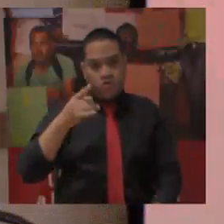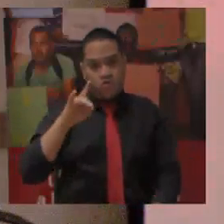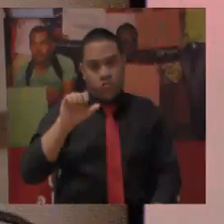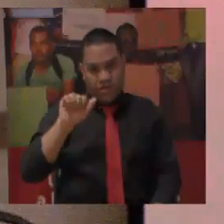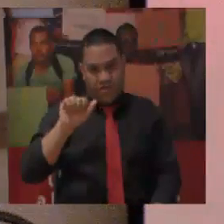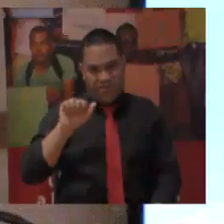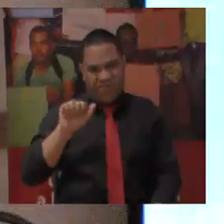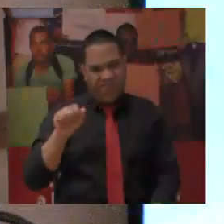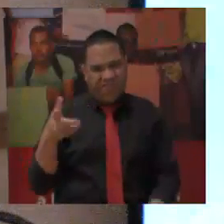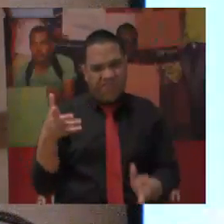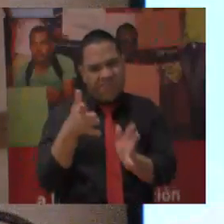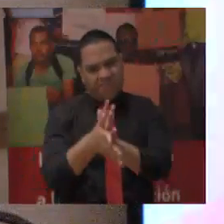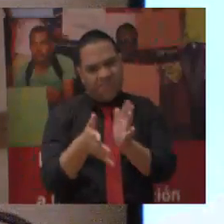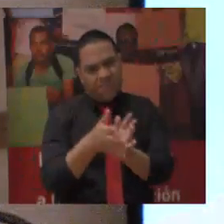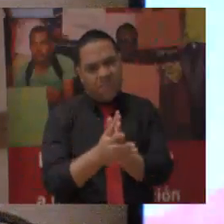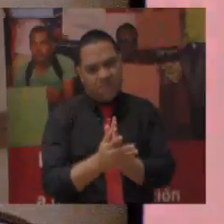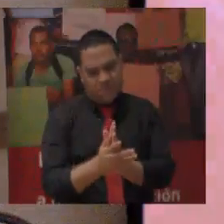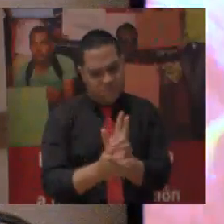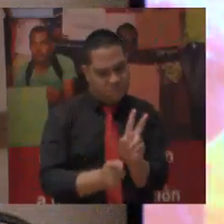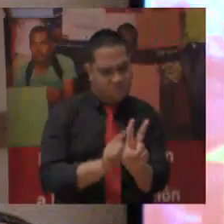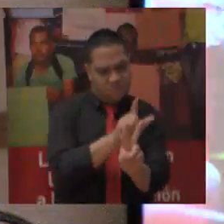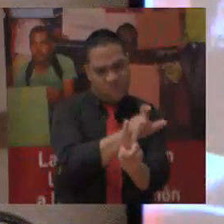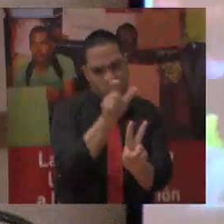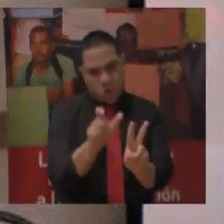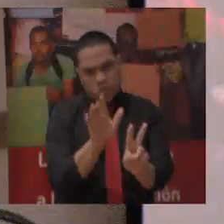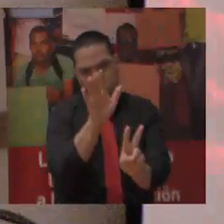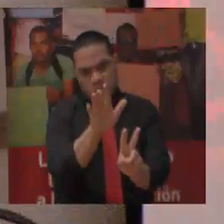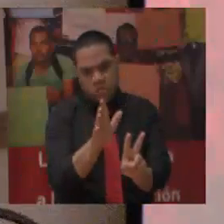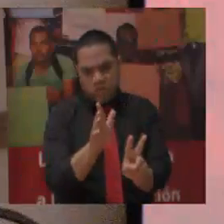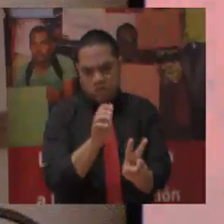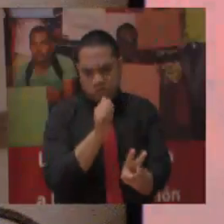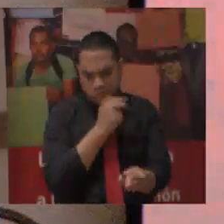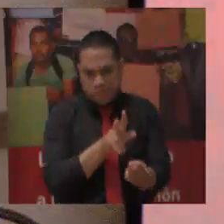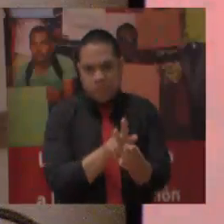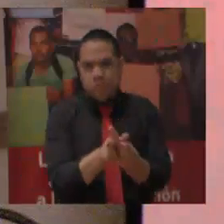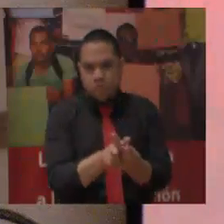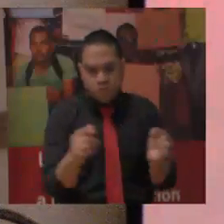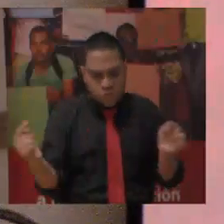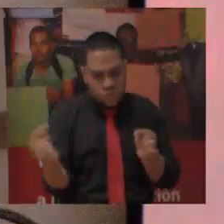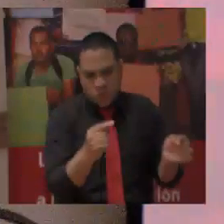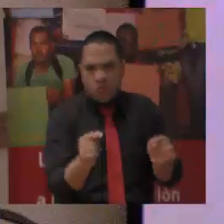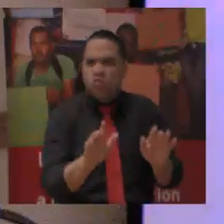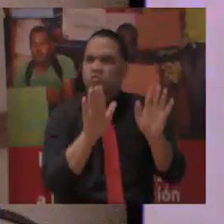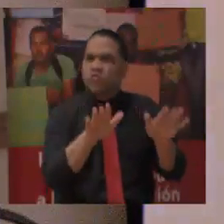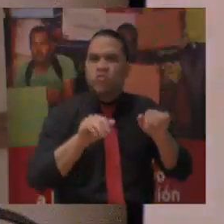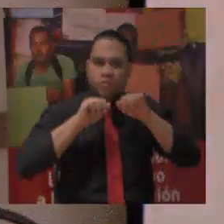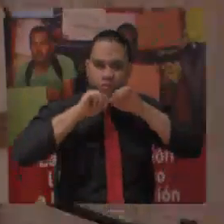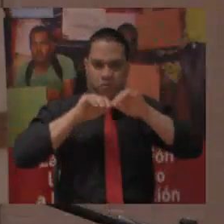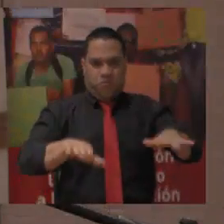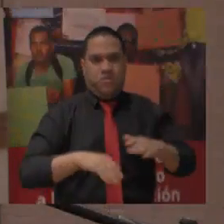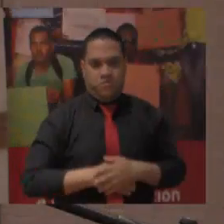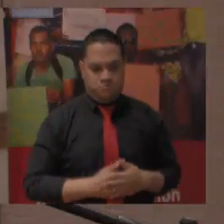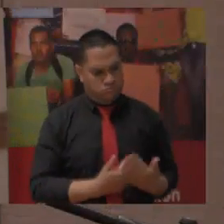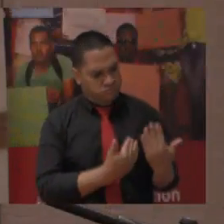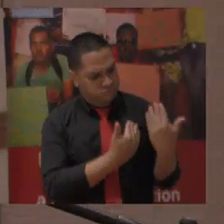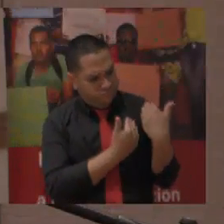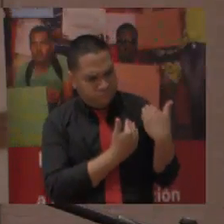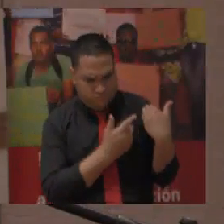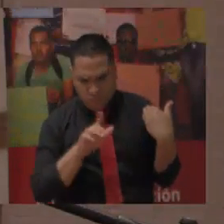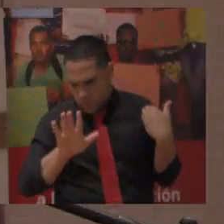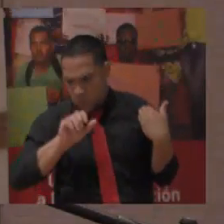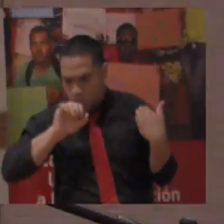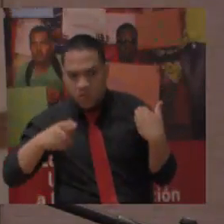dos personas víctimas del conflicto que están del otro lado, es decir, en lo público. ¿Y la responsabilidad de los privados